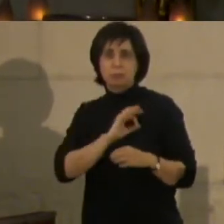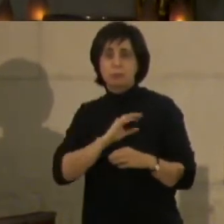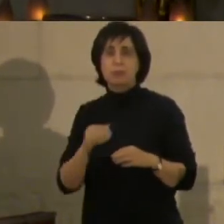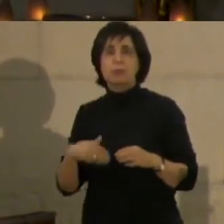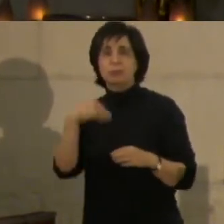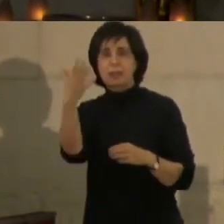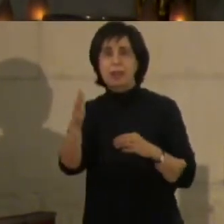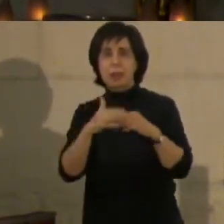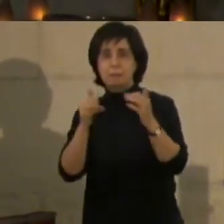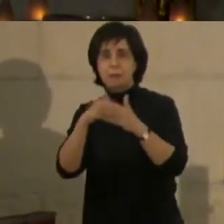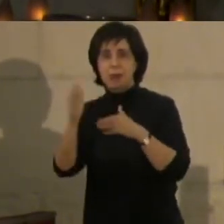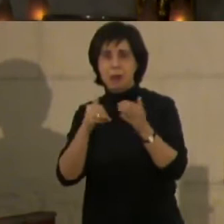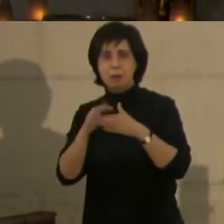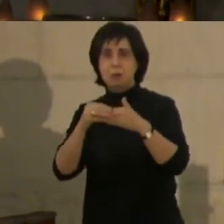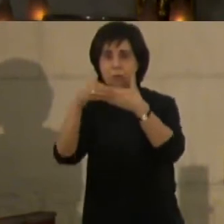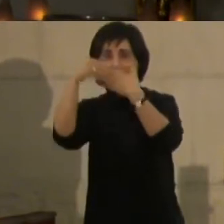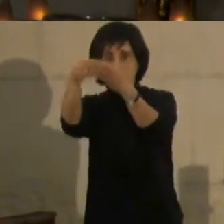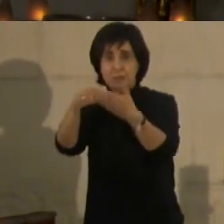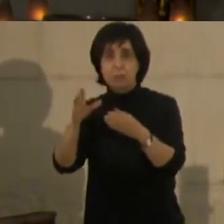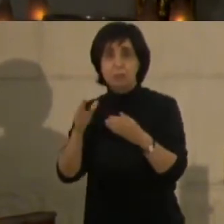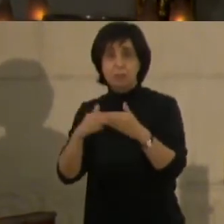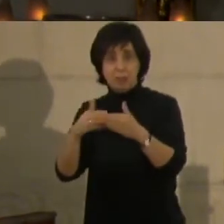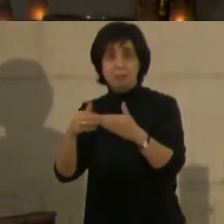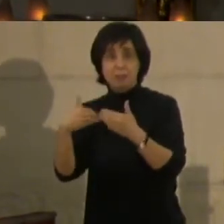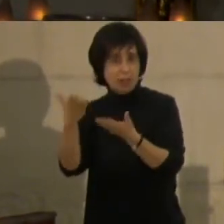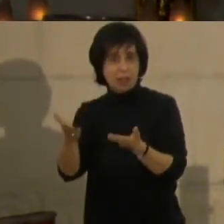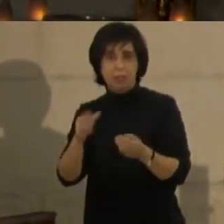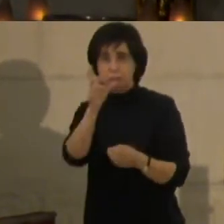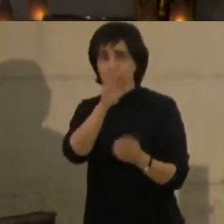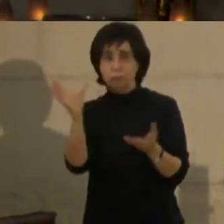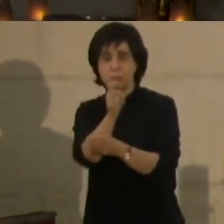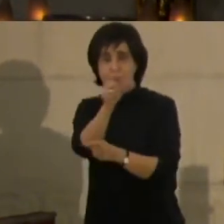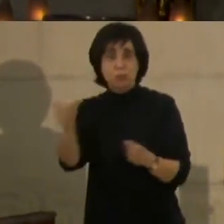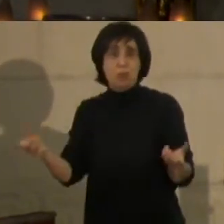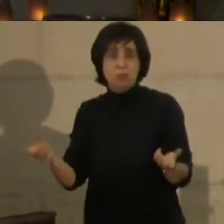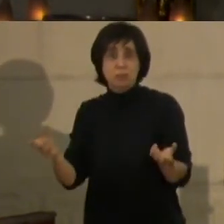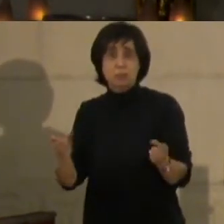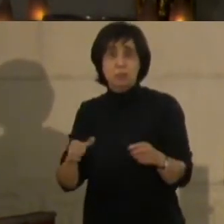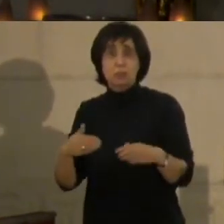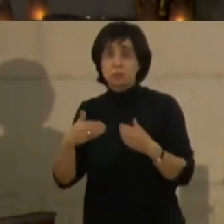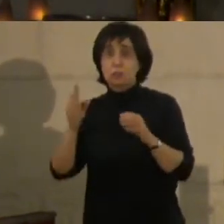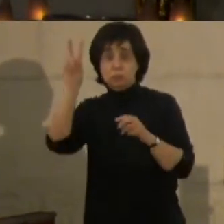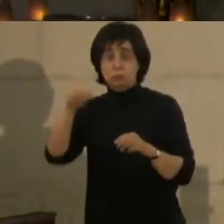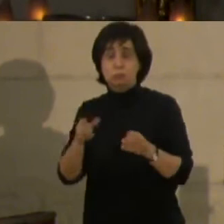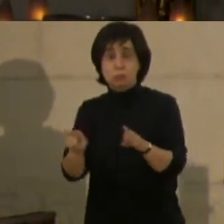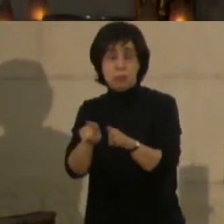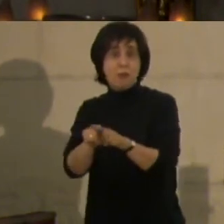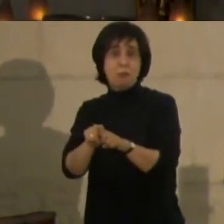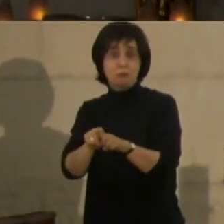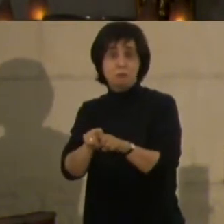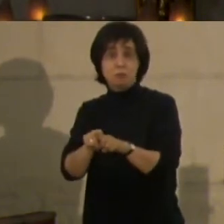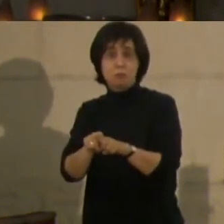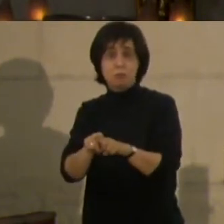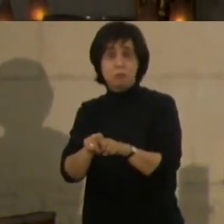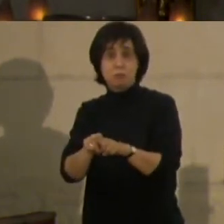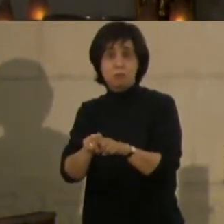mano, no quites la mano a nadie, da la mano a todos los hombres, son tus hermanos. Esto es lo